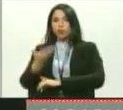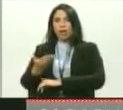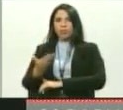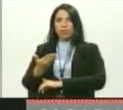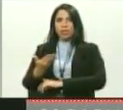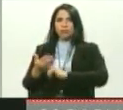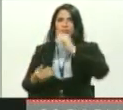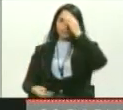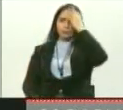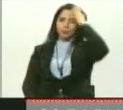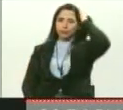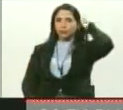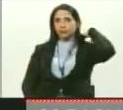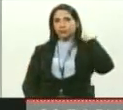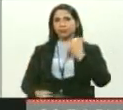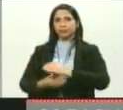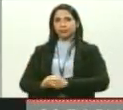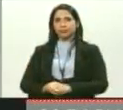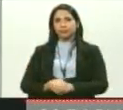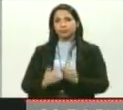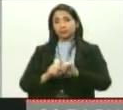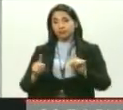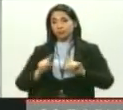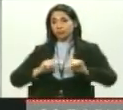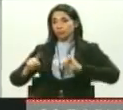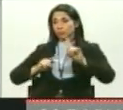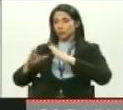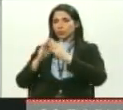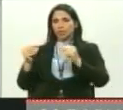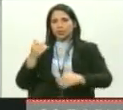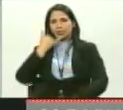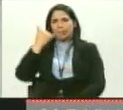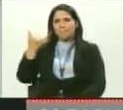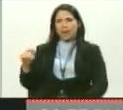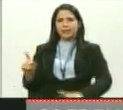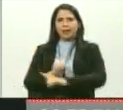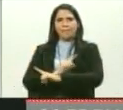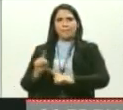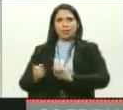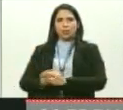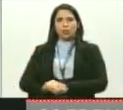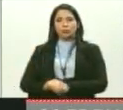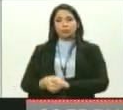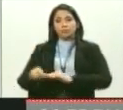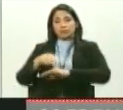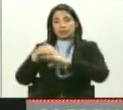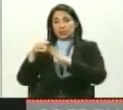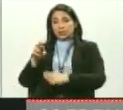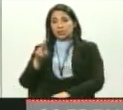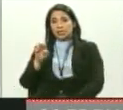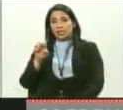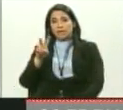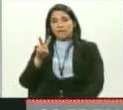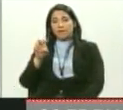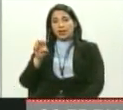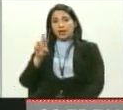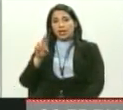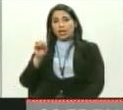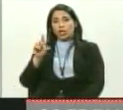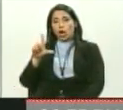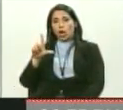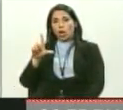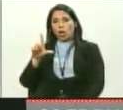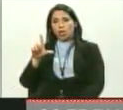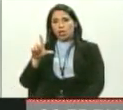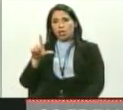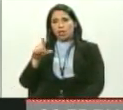para activar todo. Recibí llamada inmediata del ministro Reverol, me alertó, hay esto, esto y esto, le